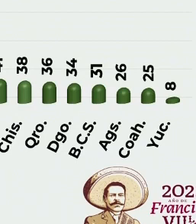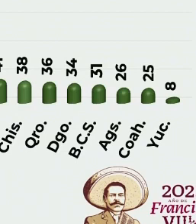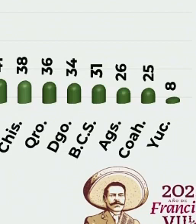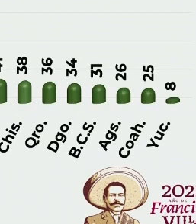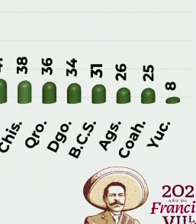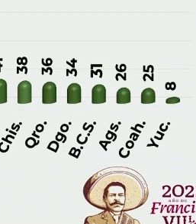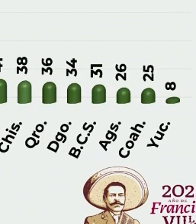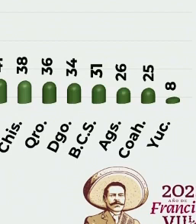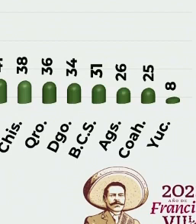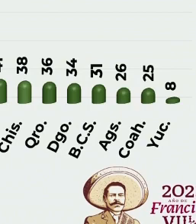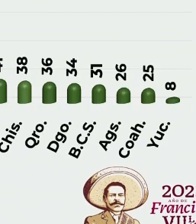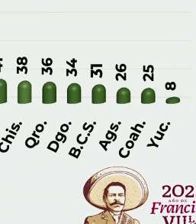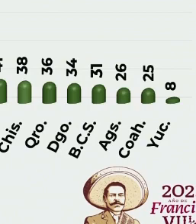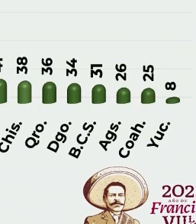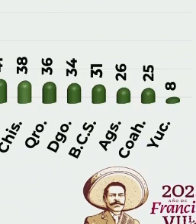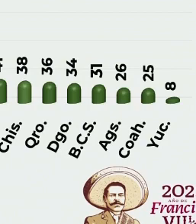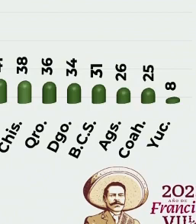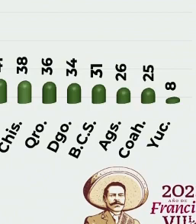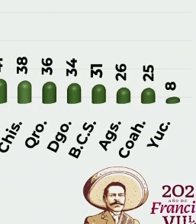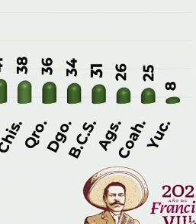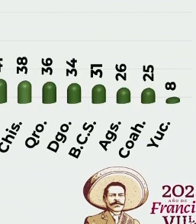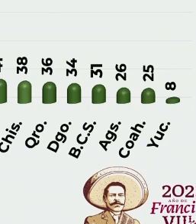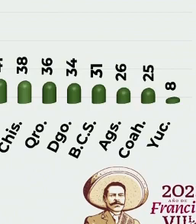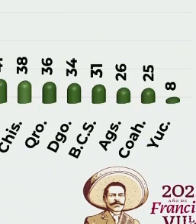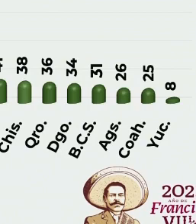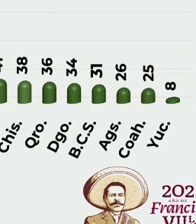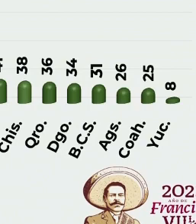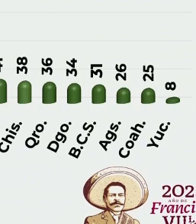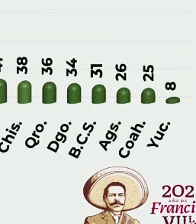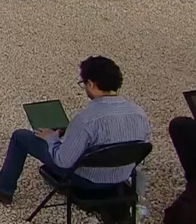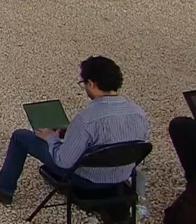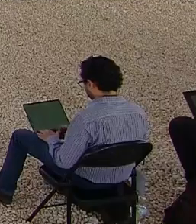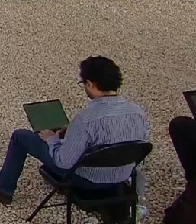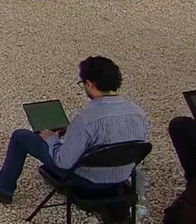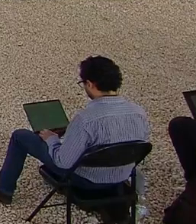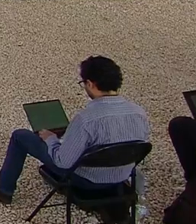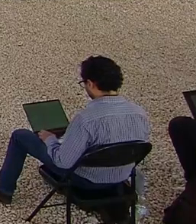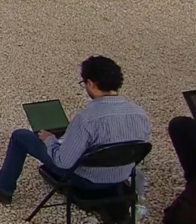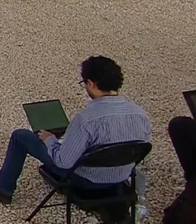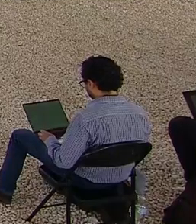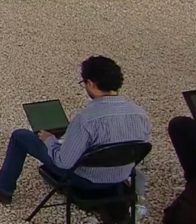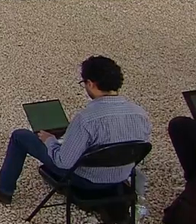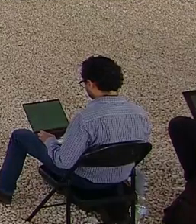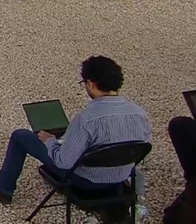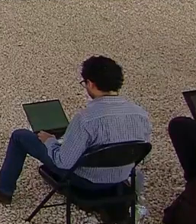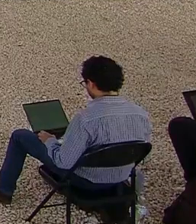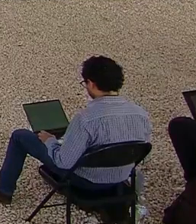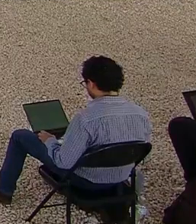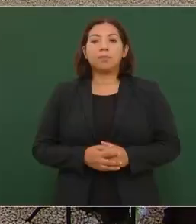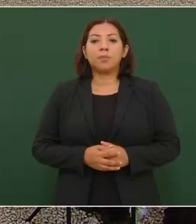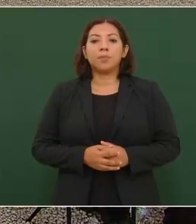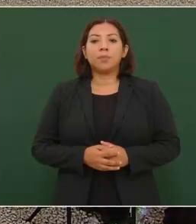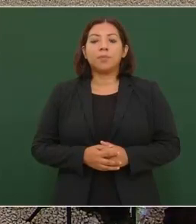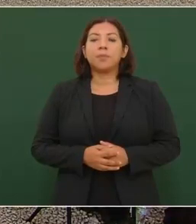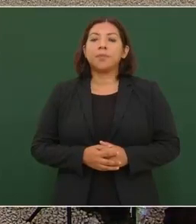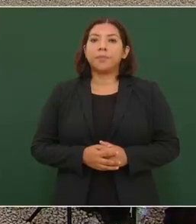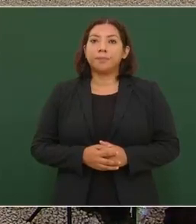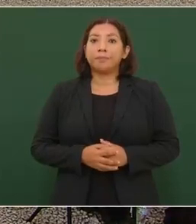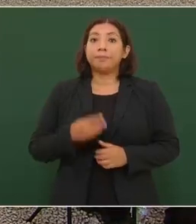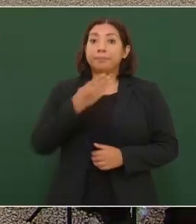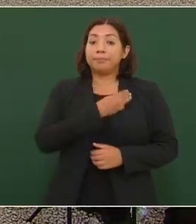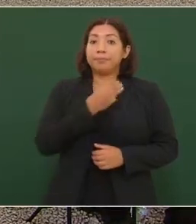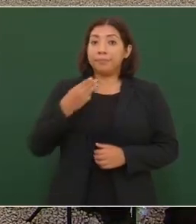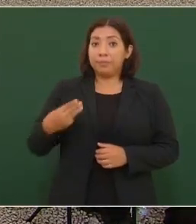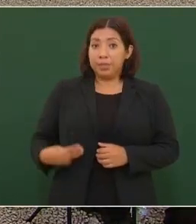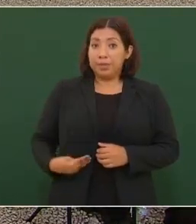estado tiene 157 homicidios por cada 100.000 habitantes. Los municipios con mayor incidencia delictiva en lo que corresponde